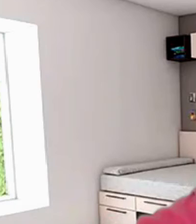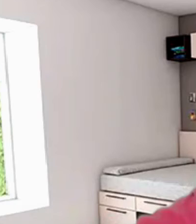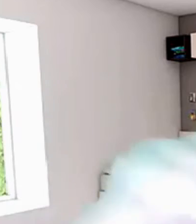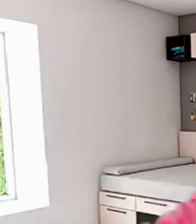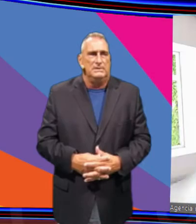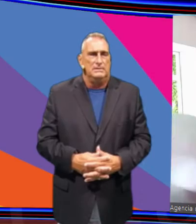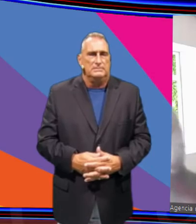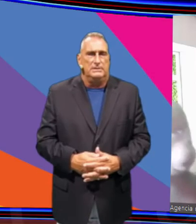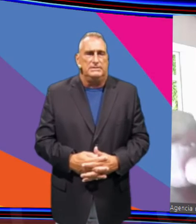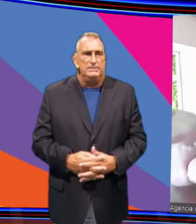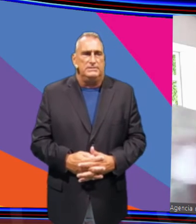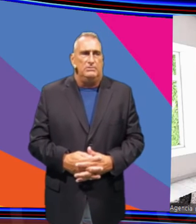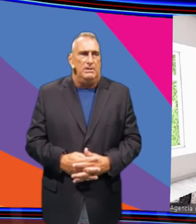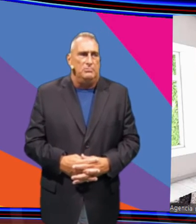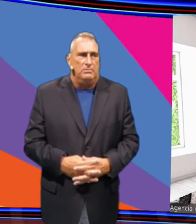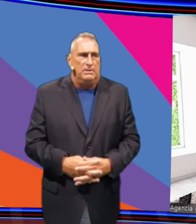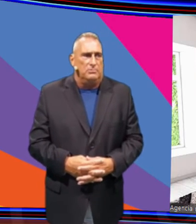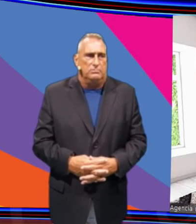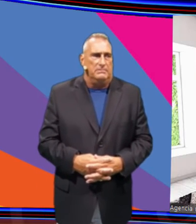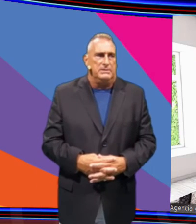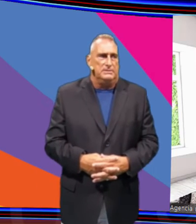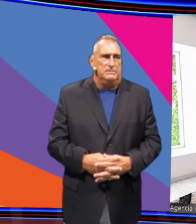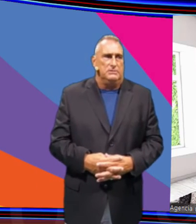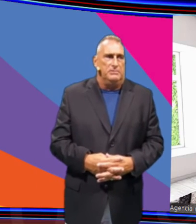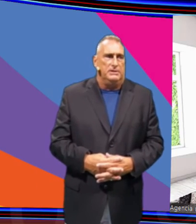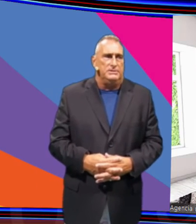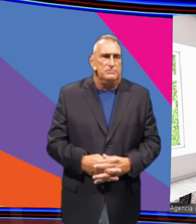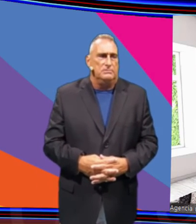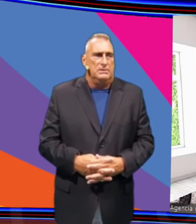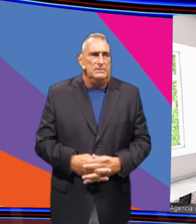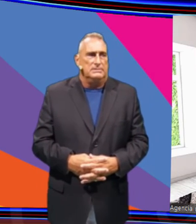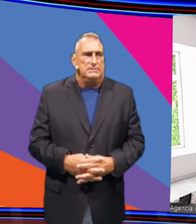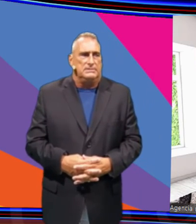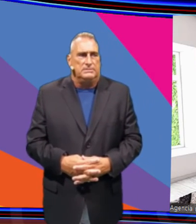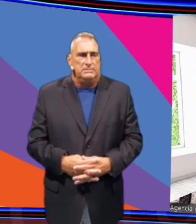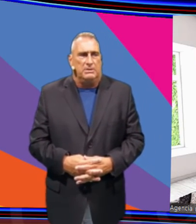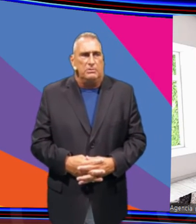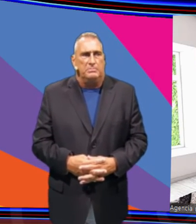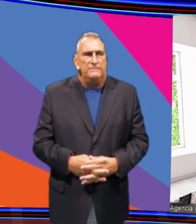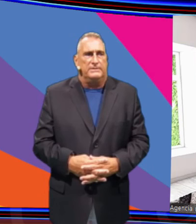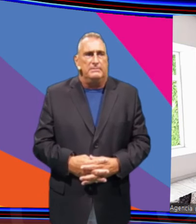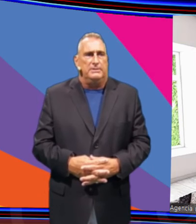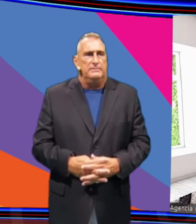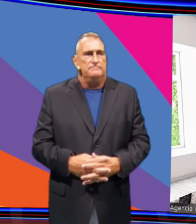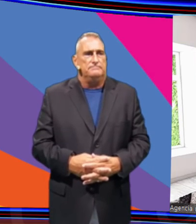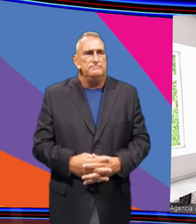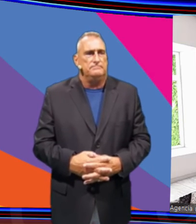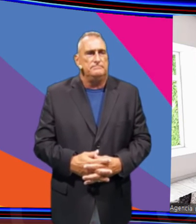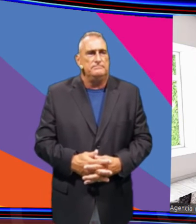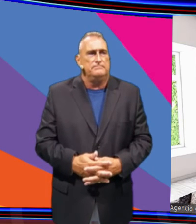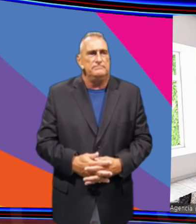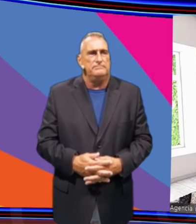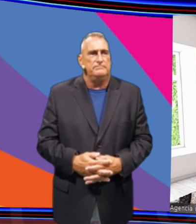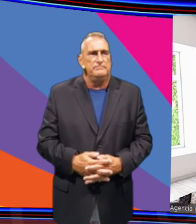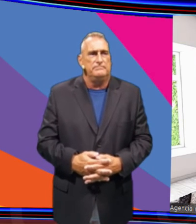¿Se entiende? ¿Se acuerda de Sí, esto? lo hablamos justamente, sí, usted lo había dicho. Sí, me Y acuerdo perfectamente. la única que me queda